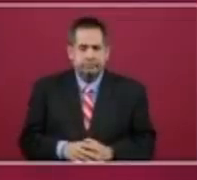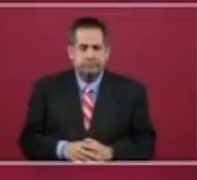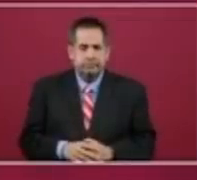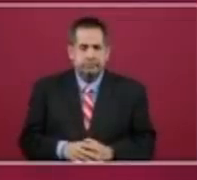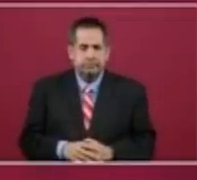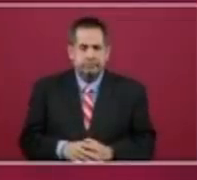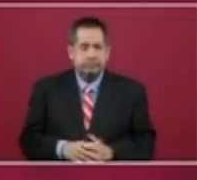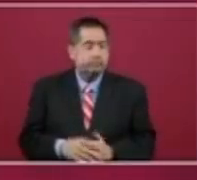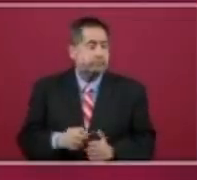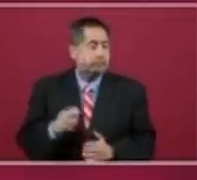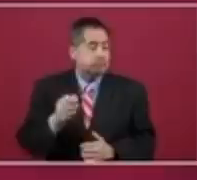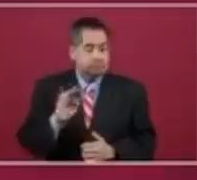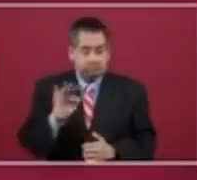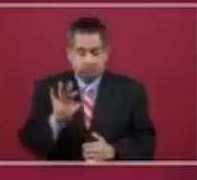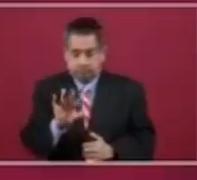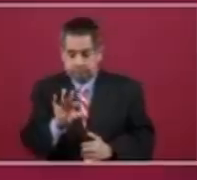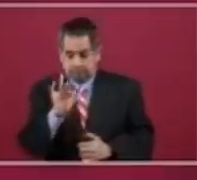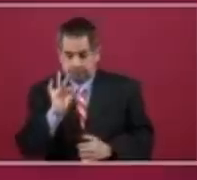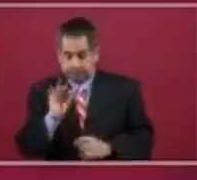y puede ser